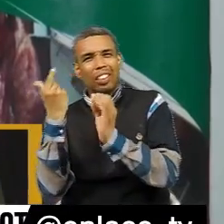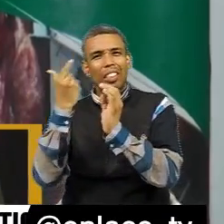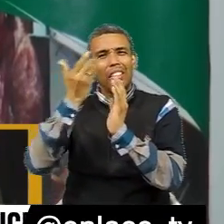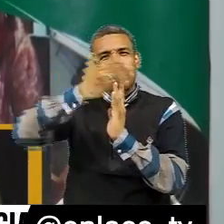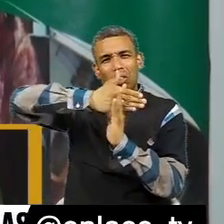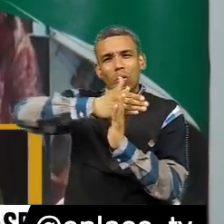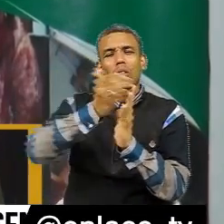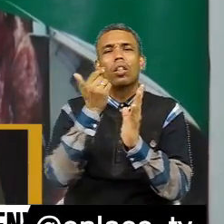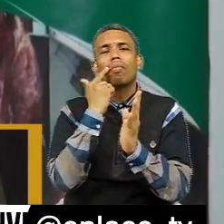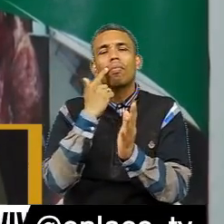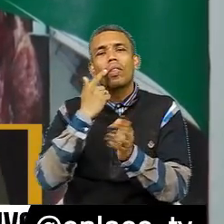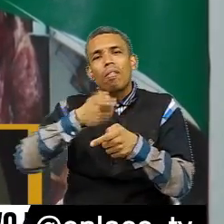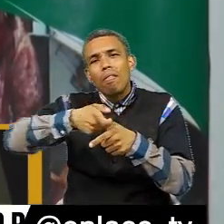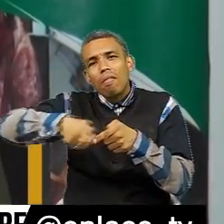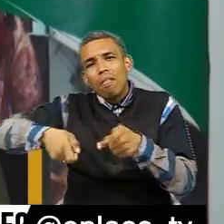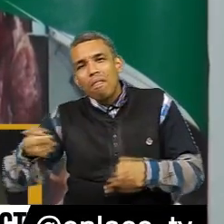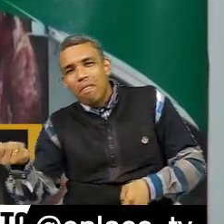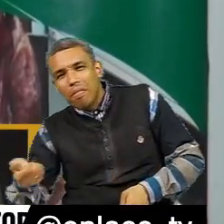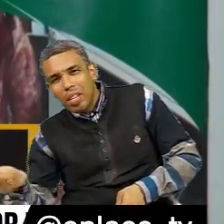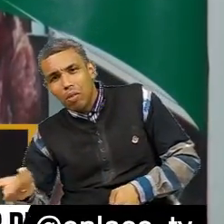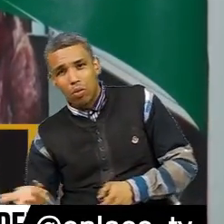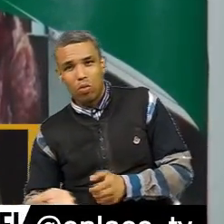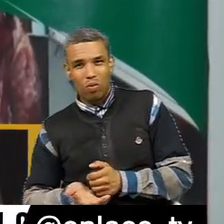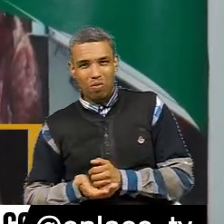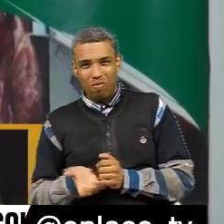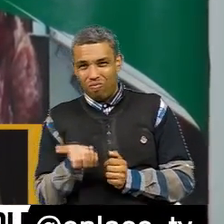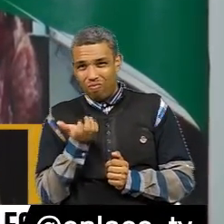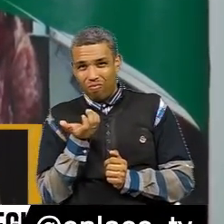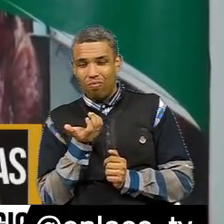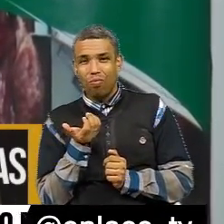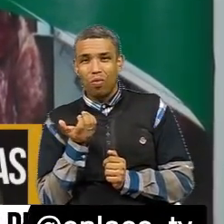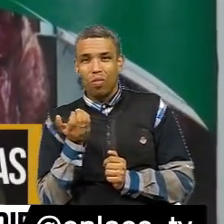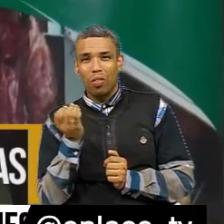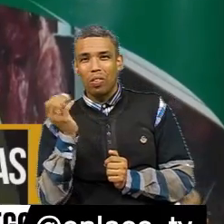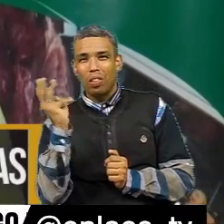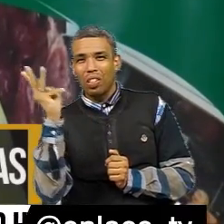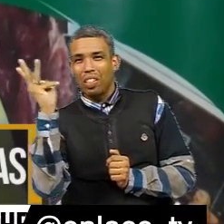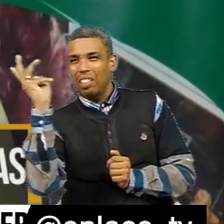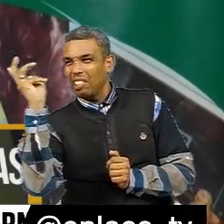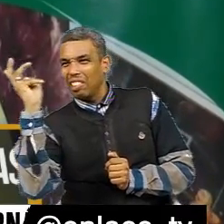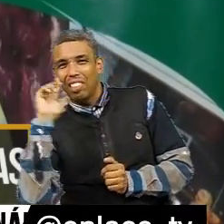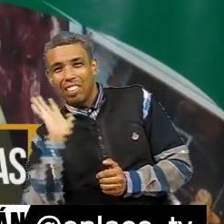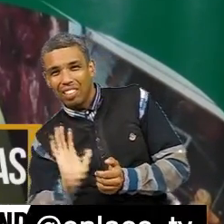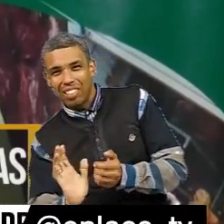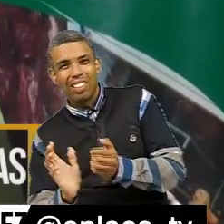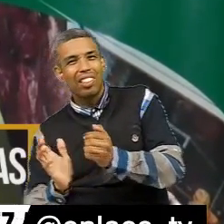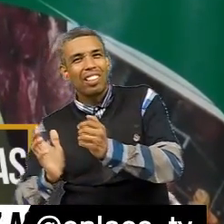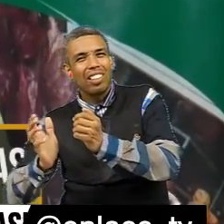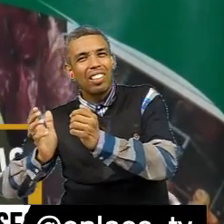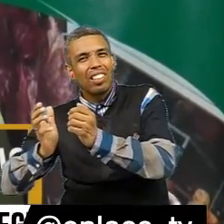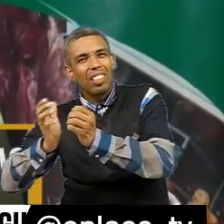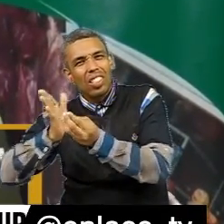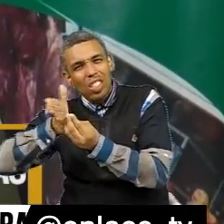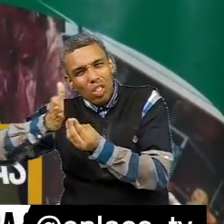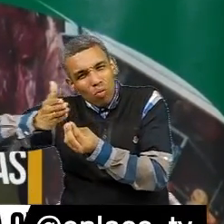el frijol también. Son productos que han subido en un 60-70% de hace 15